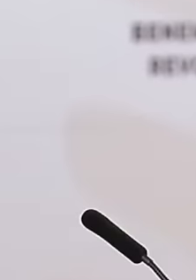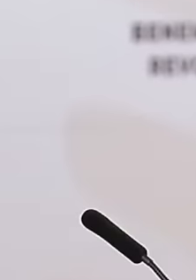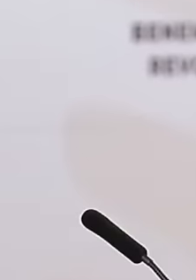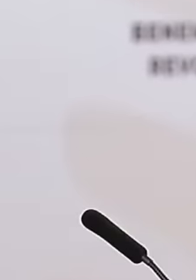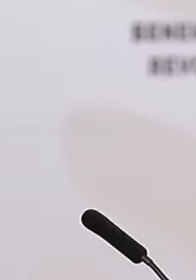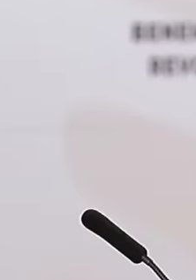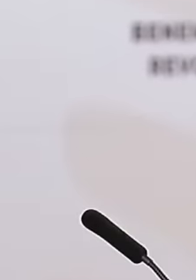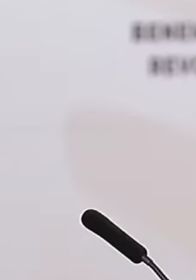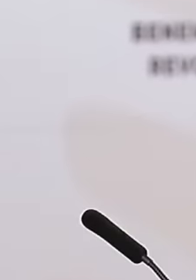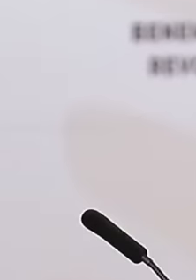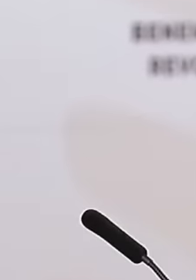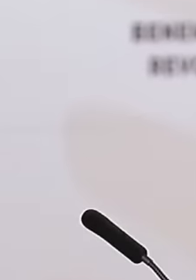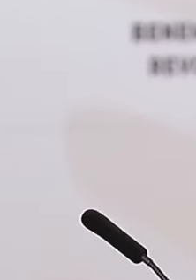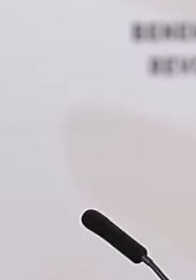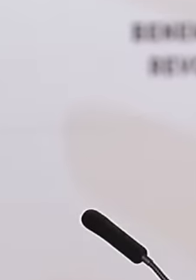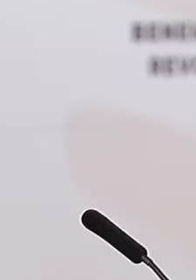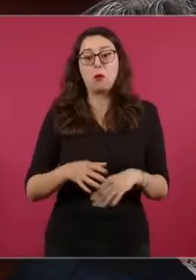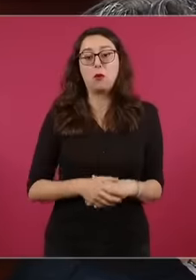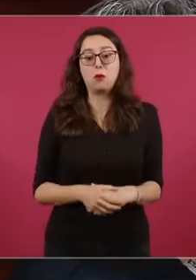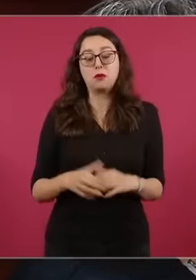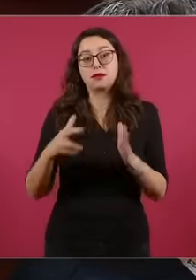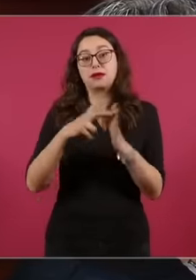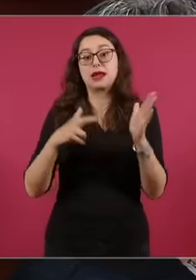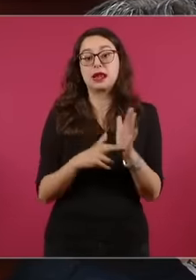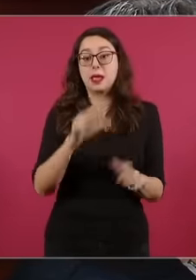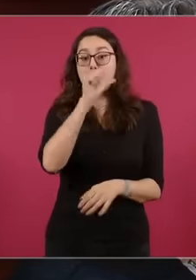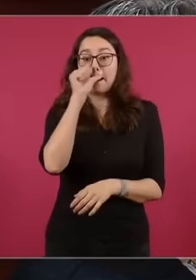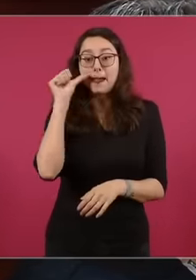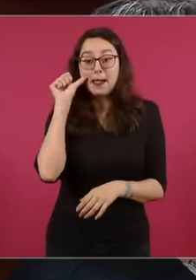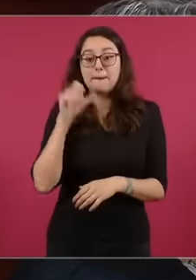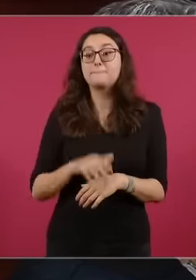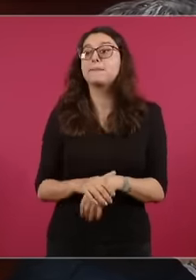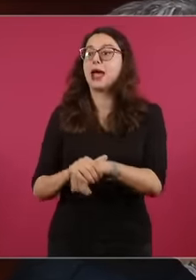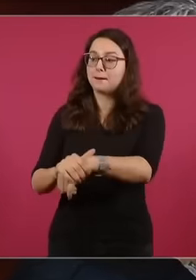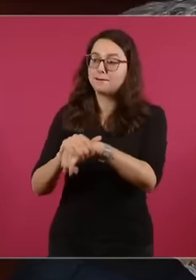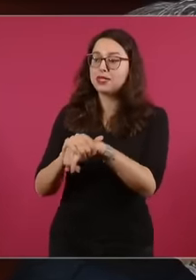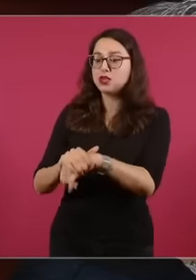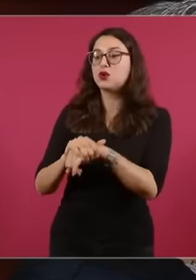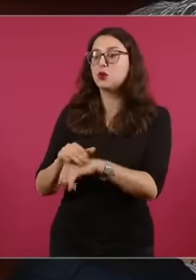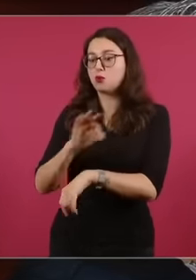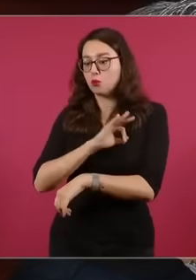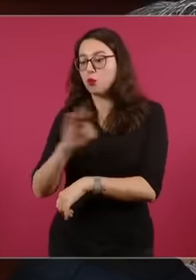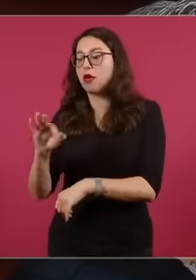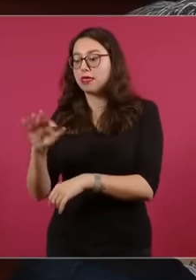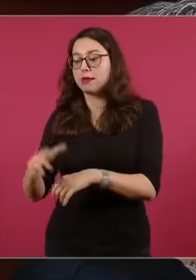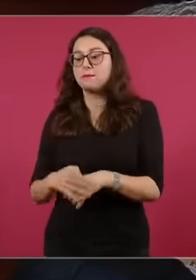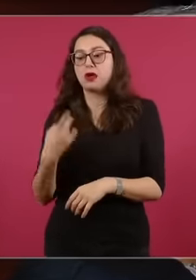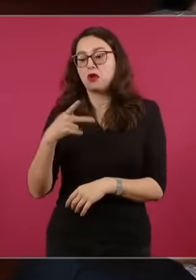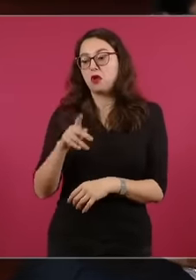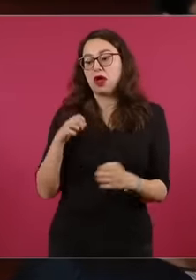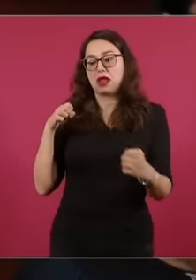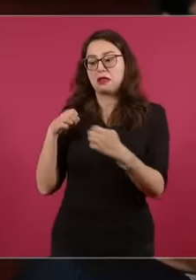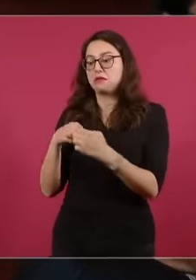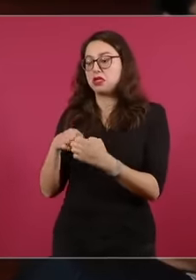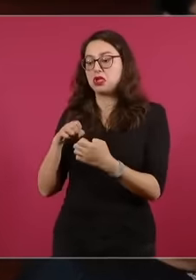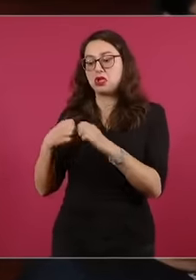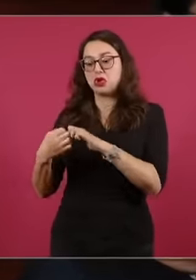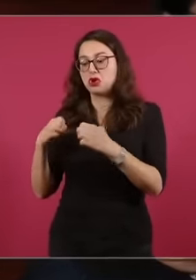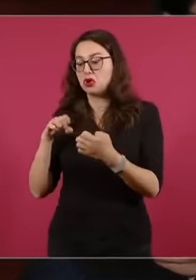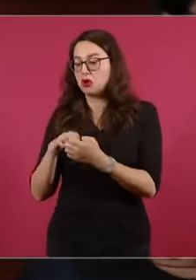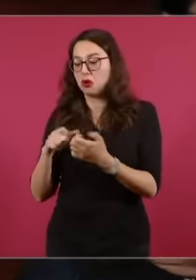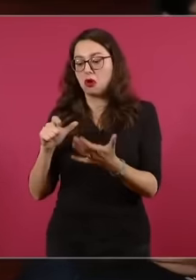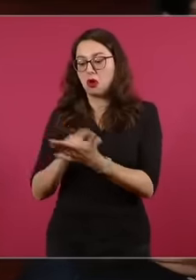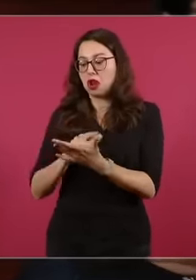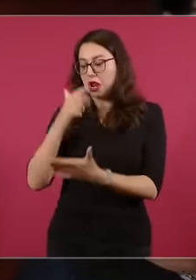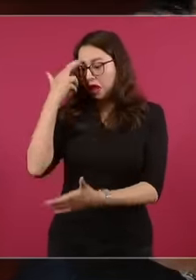los amigos, gracias, y a los enemigos, la ley a secas. Hoy se acaba de violar